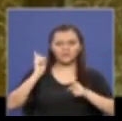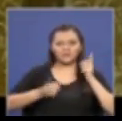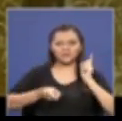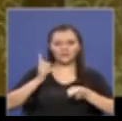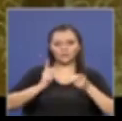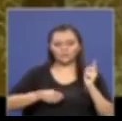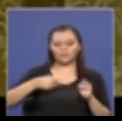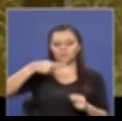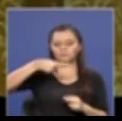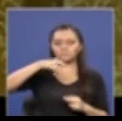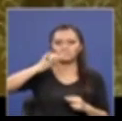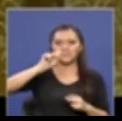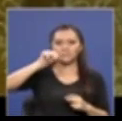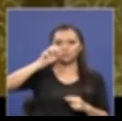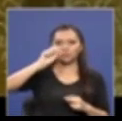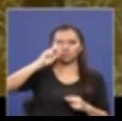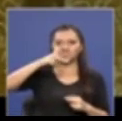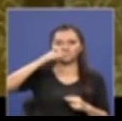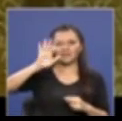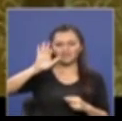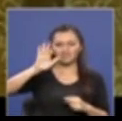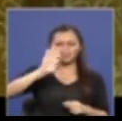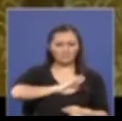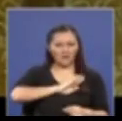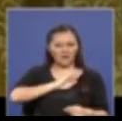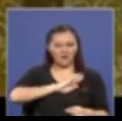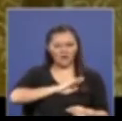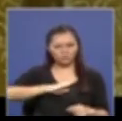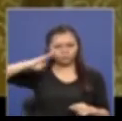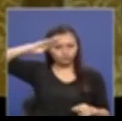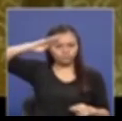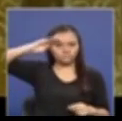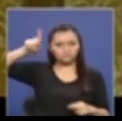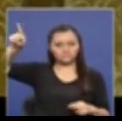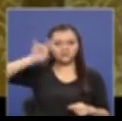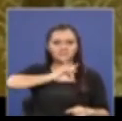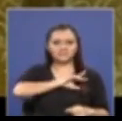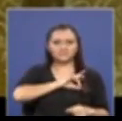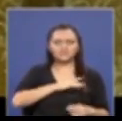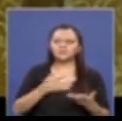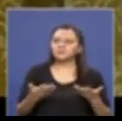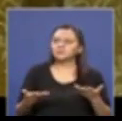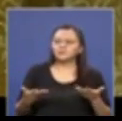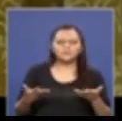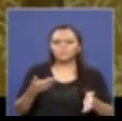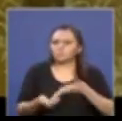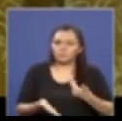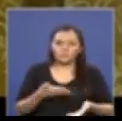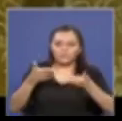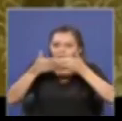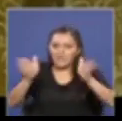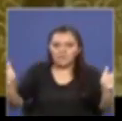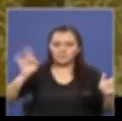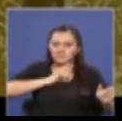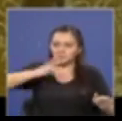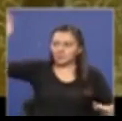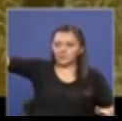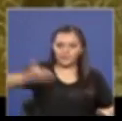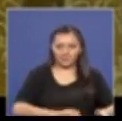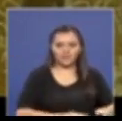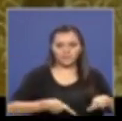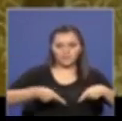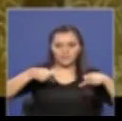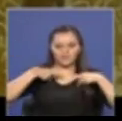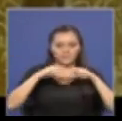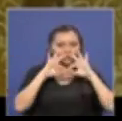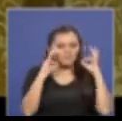dictadura del pinochetismo. Y siempre en esas épocas duras, en el Ecuador hubo espacio para un chileno o una chilena